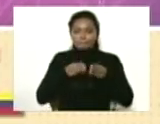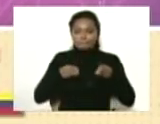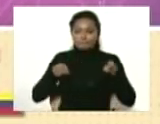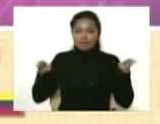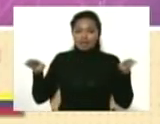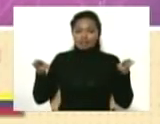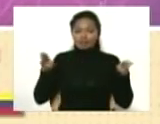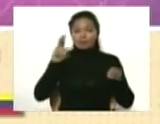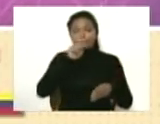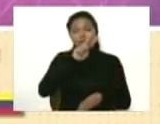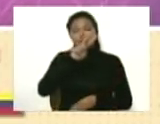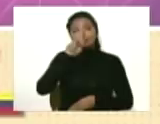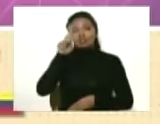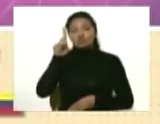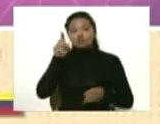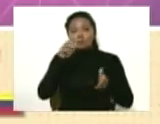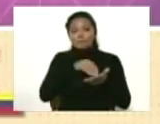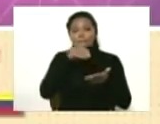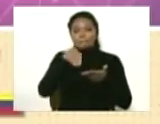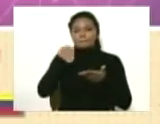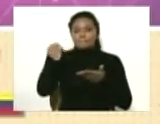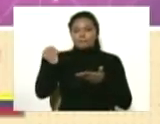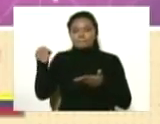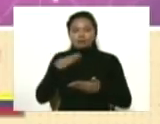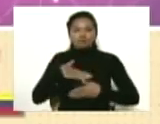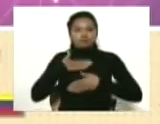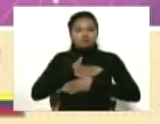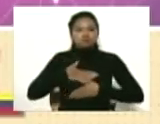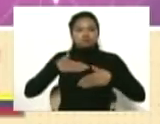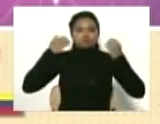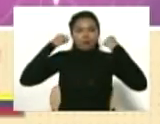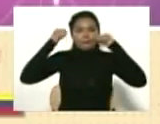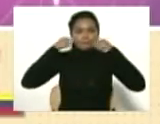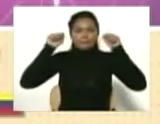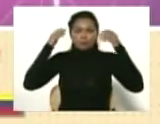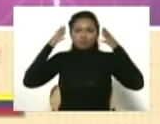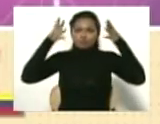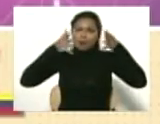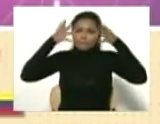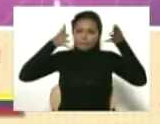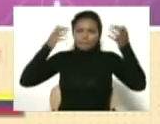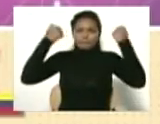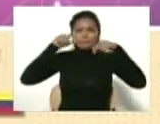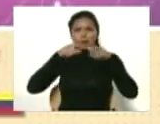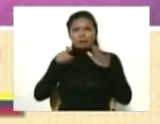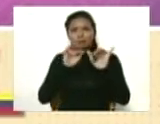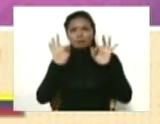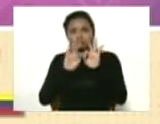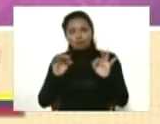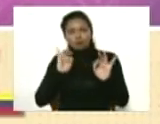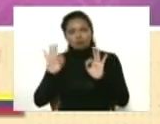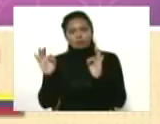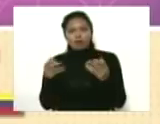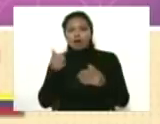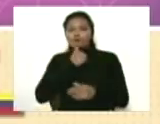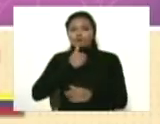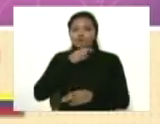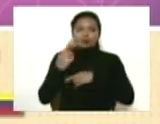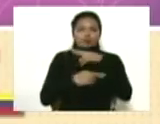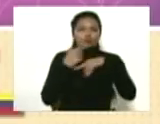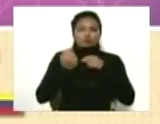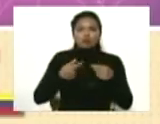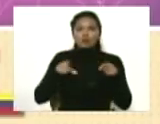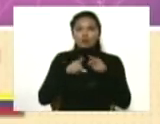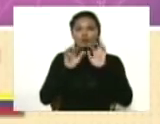de 21 estaciones, para el acondicionamiento físico y el adiestramiento en el método táctico de resistencia